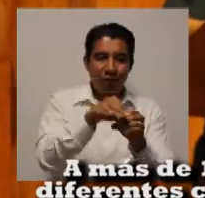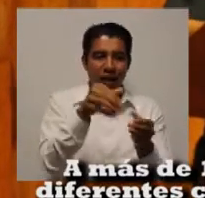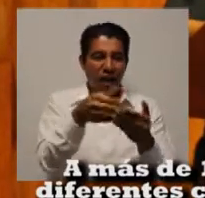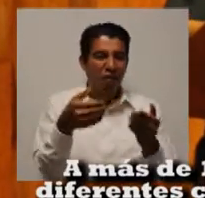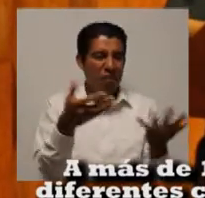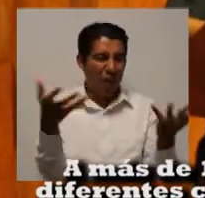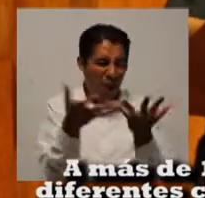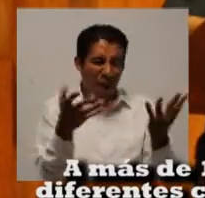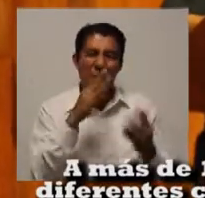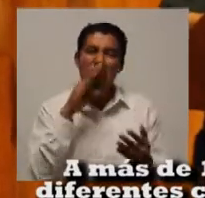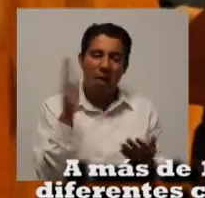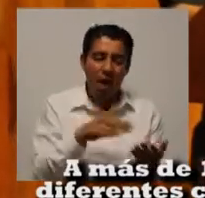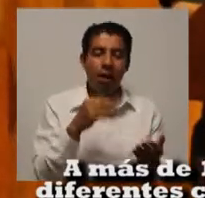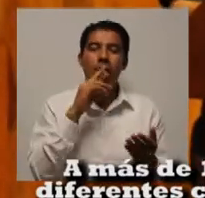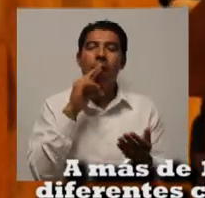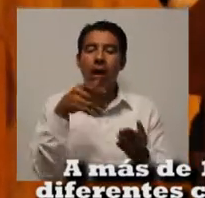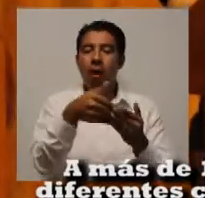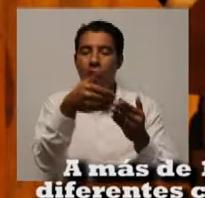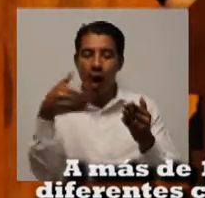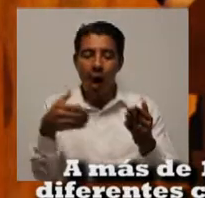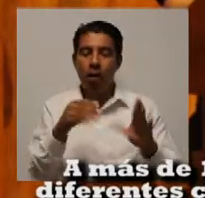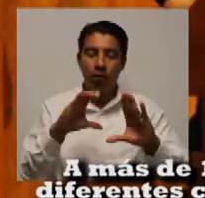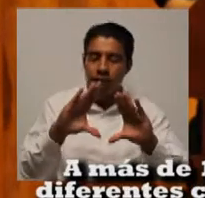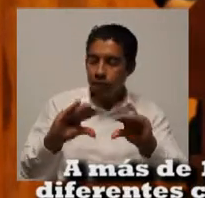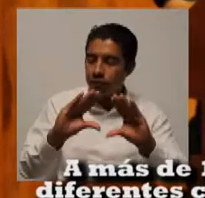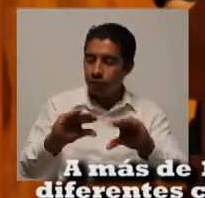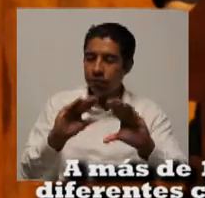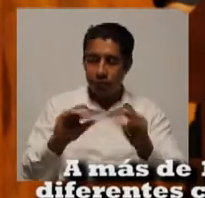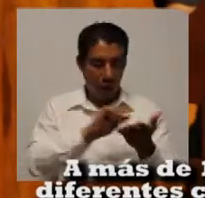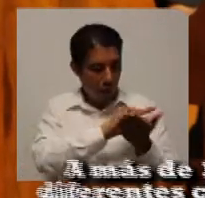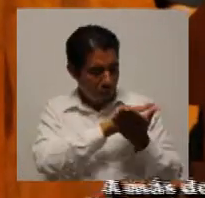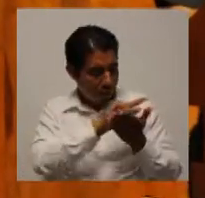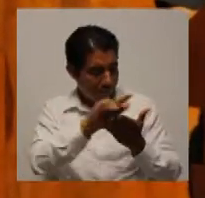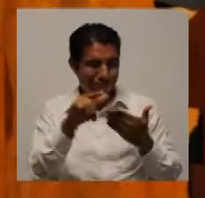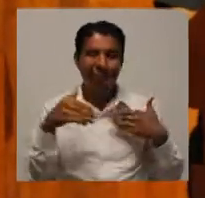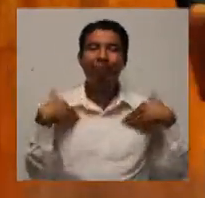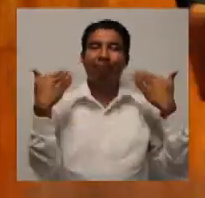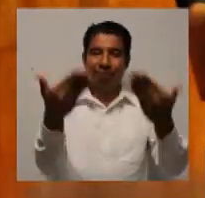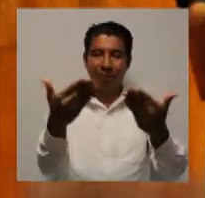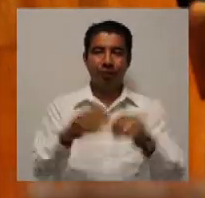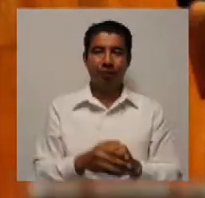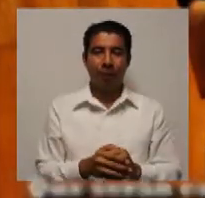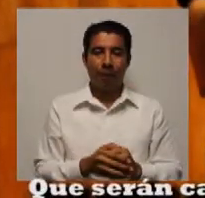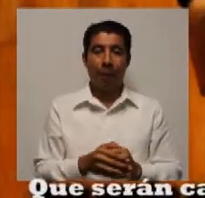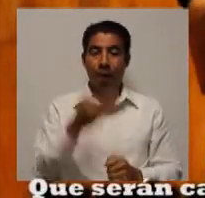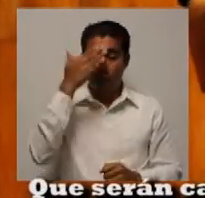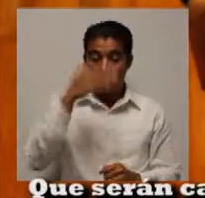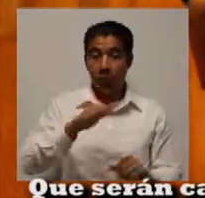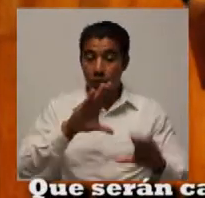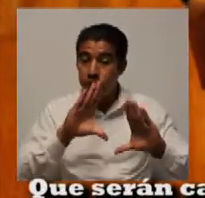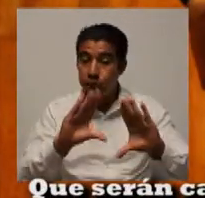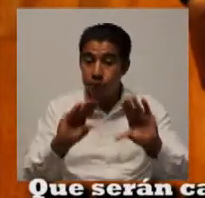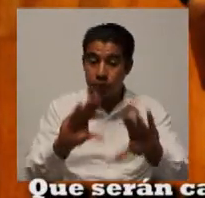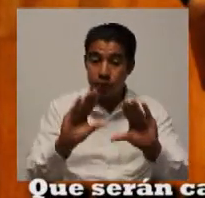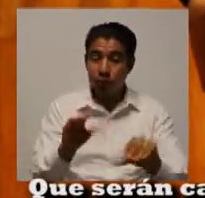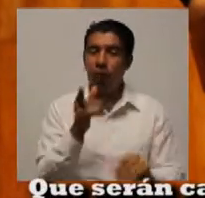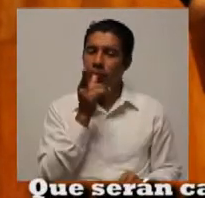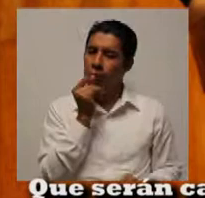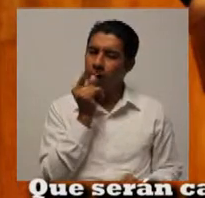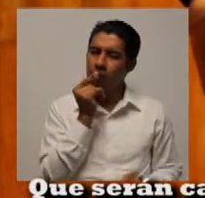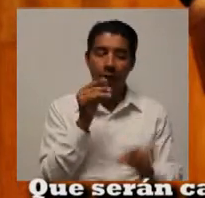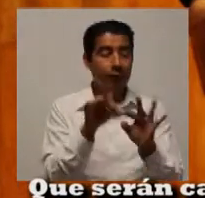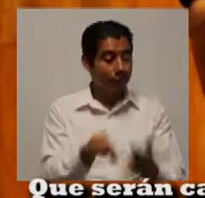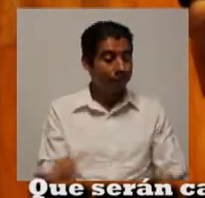una participación ciudadana efectiva, limpia y confiable. La capacitación de los cuerpos de